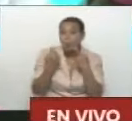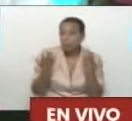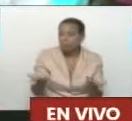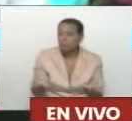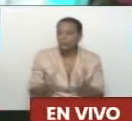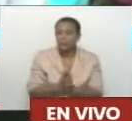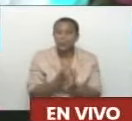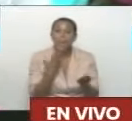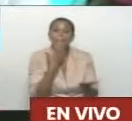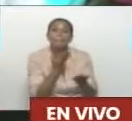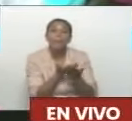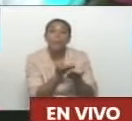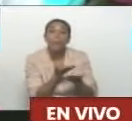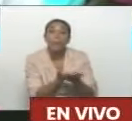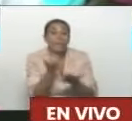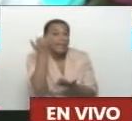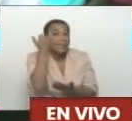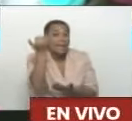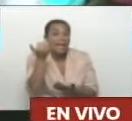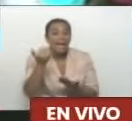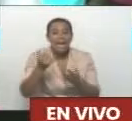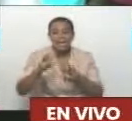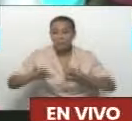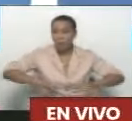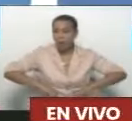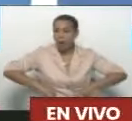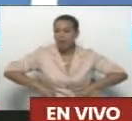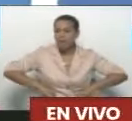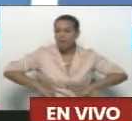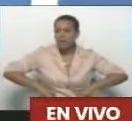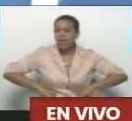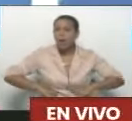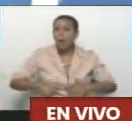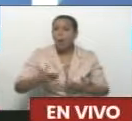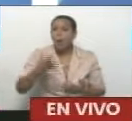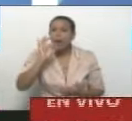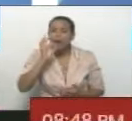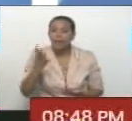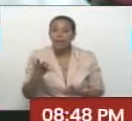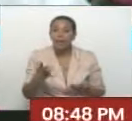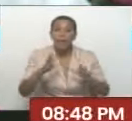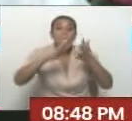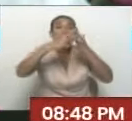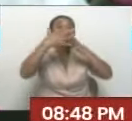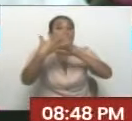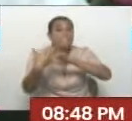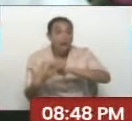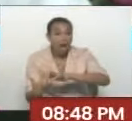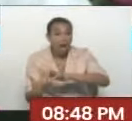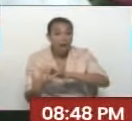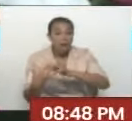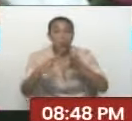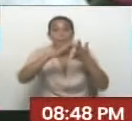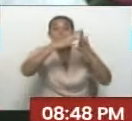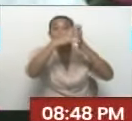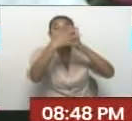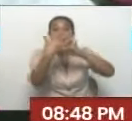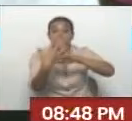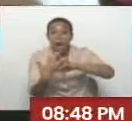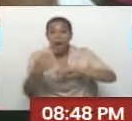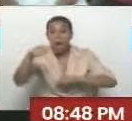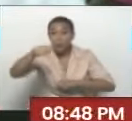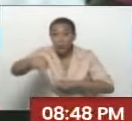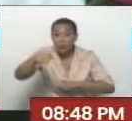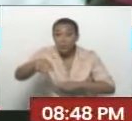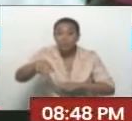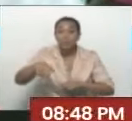una propuesta, es una acción. ¿Eso es un bar o un café? No, primero es el barrio, ¿no, presidente? Es un patio. El barrio. El barrio es